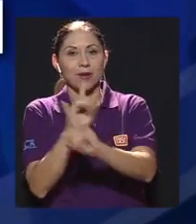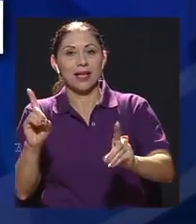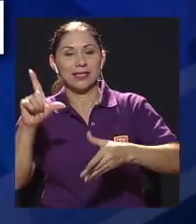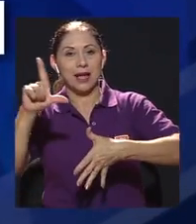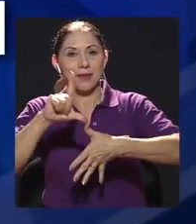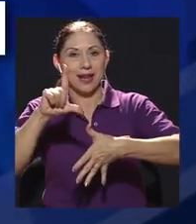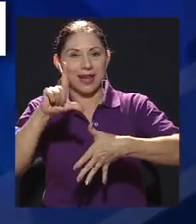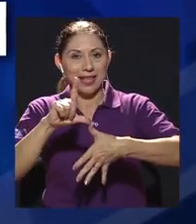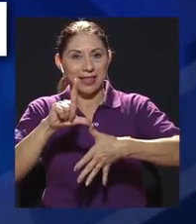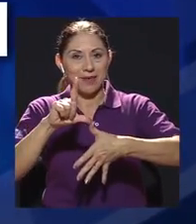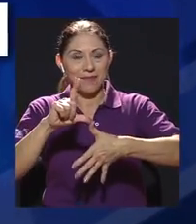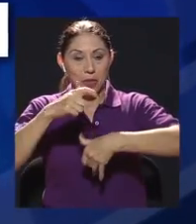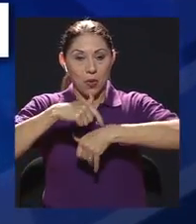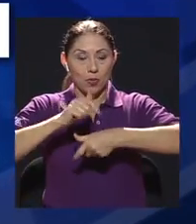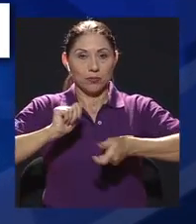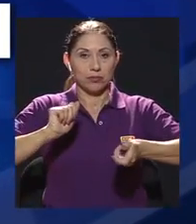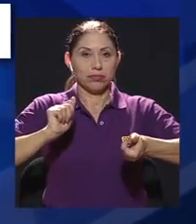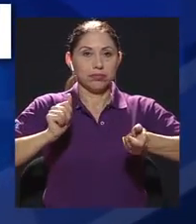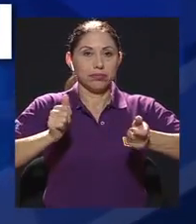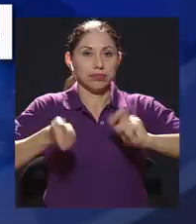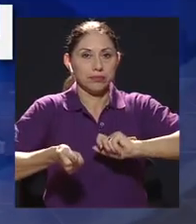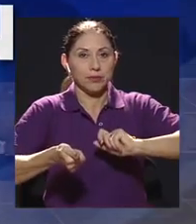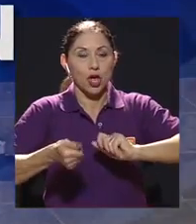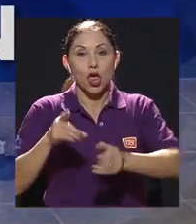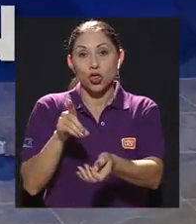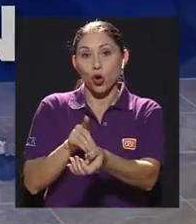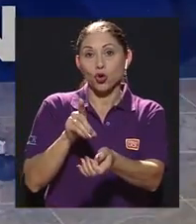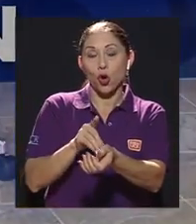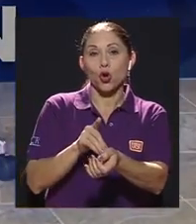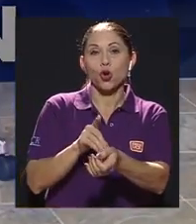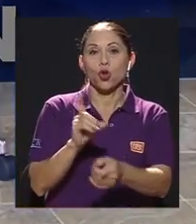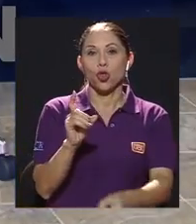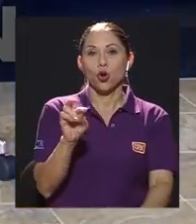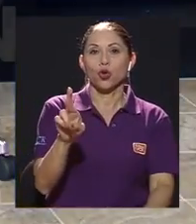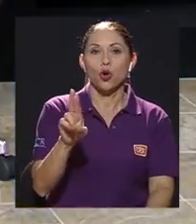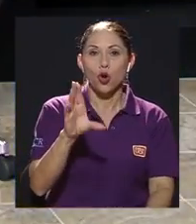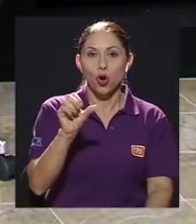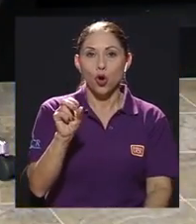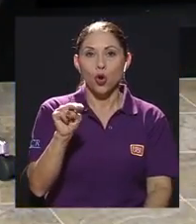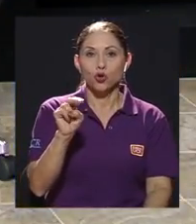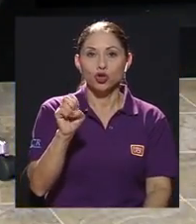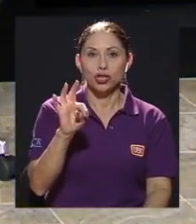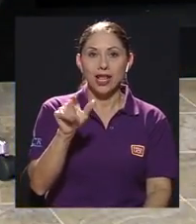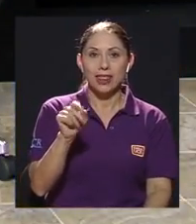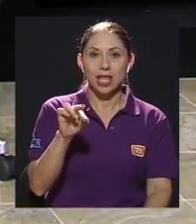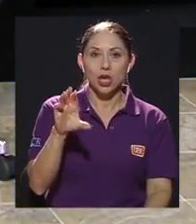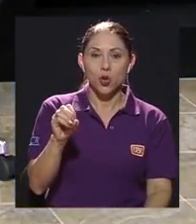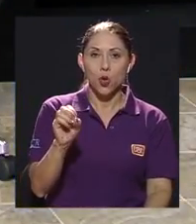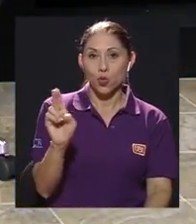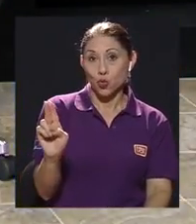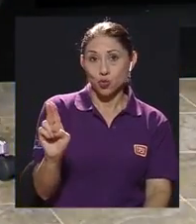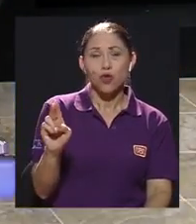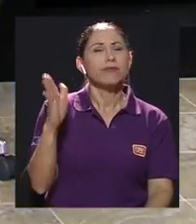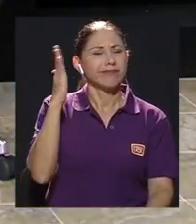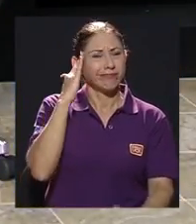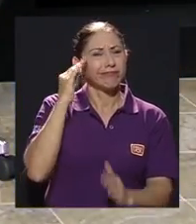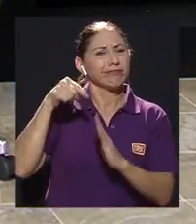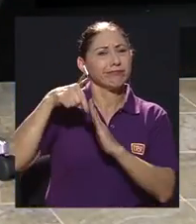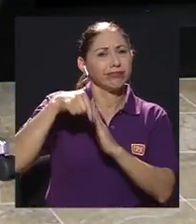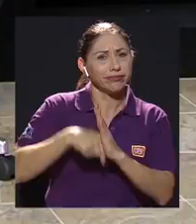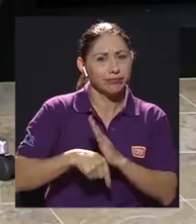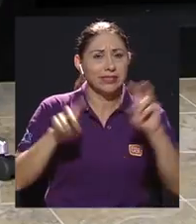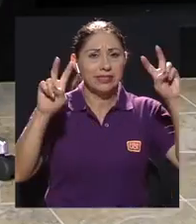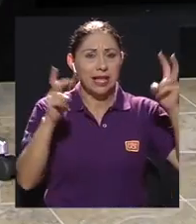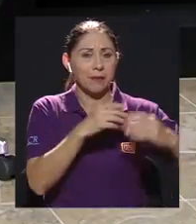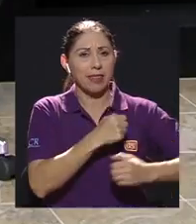durante la transición. El doctor Constantino Urcullo es un profundo conocedor del tema de los ejércitos en